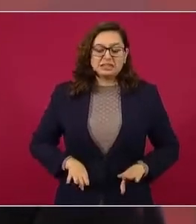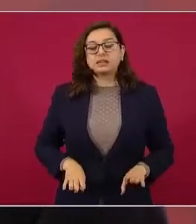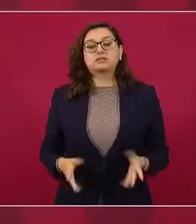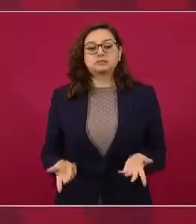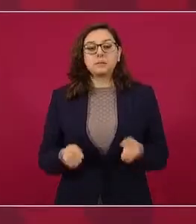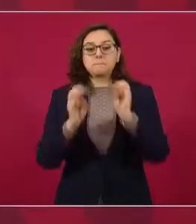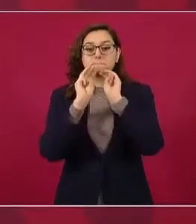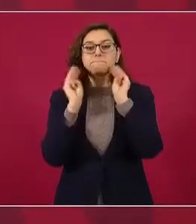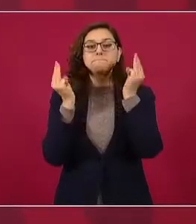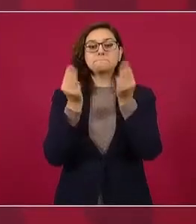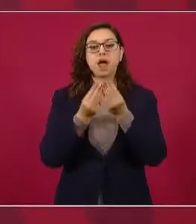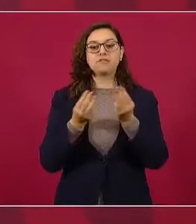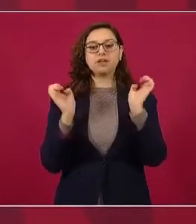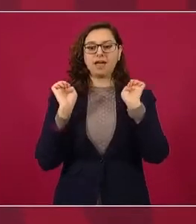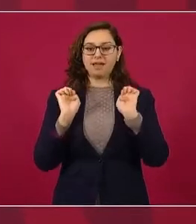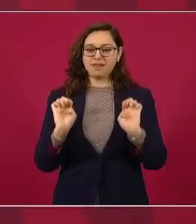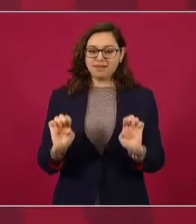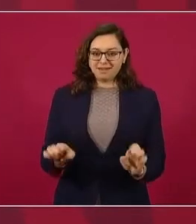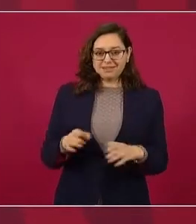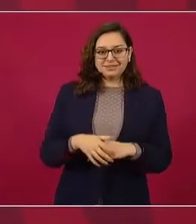blanco,